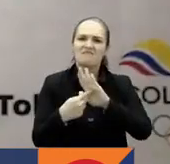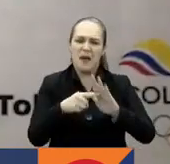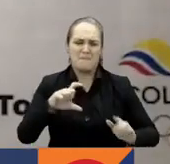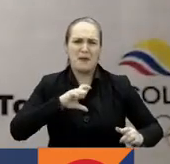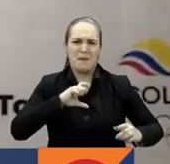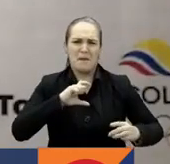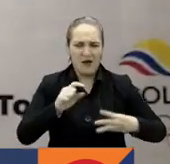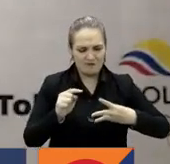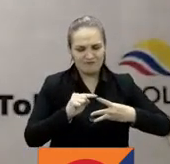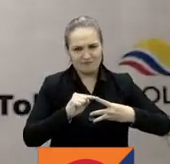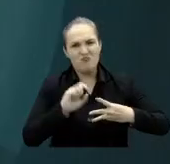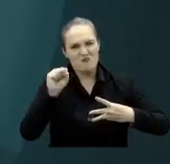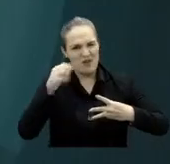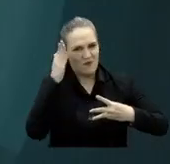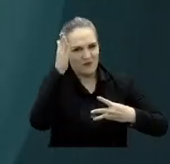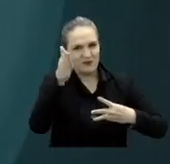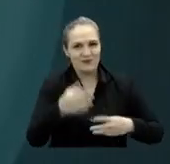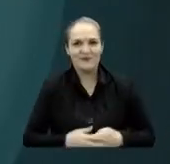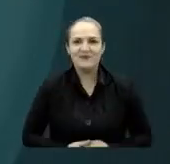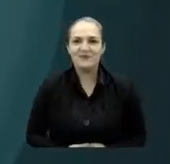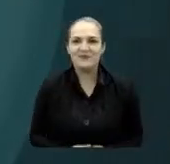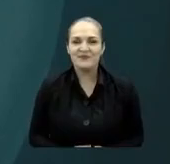de oro.